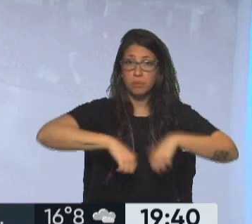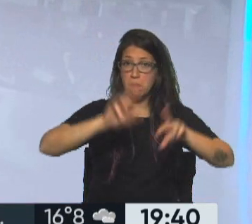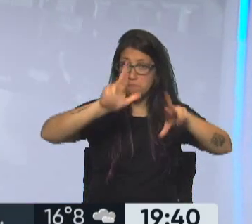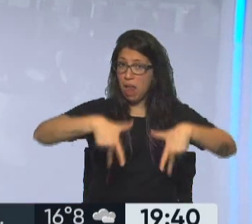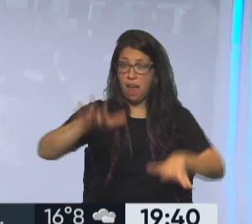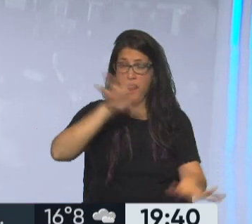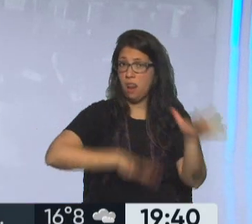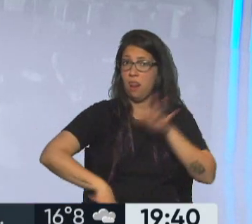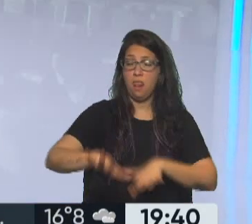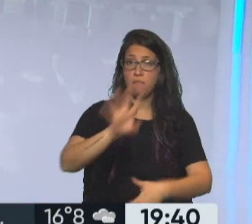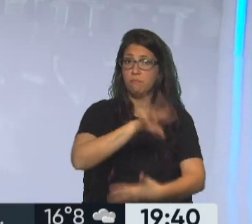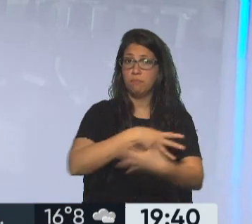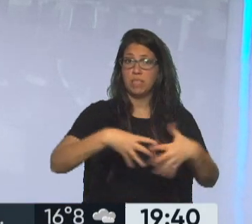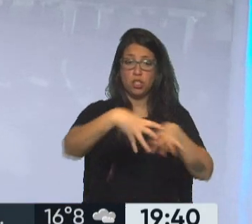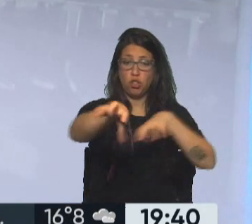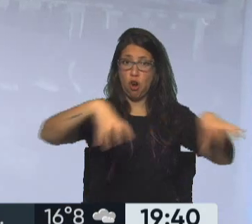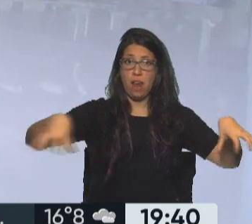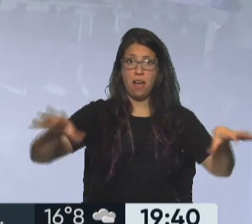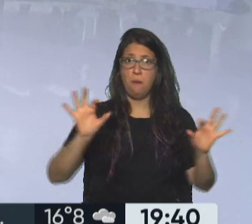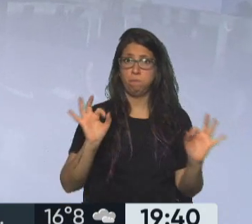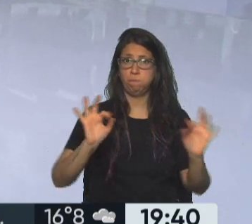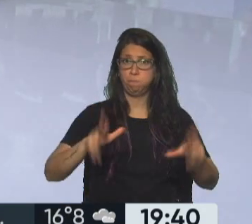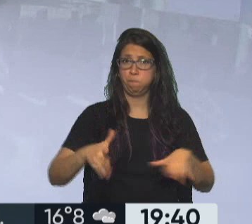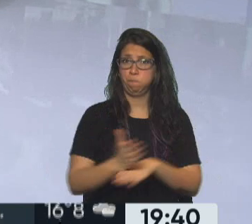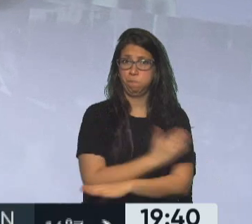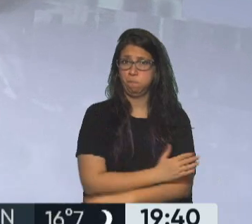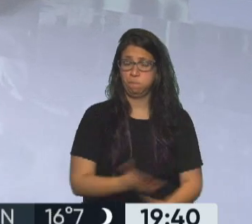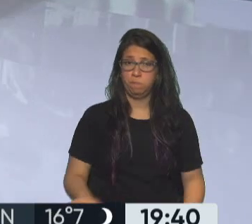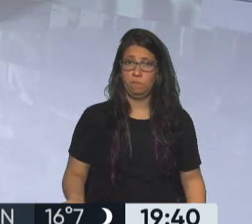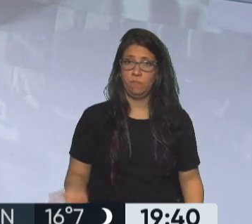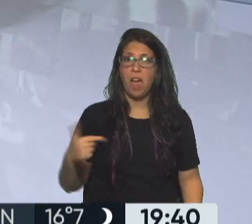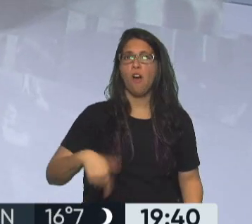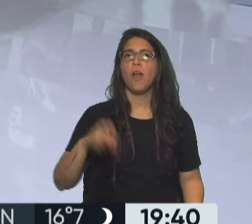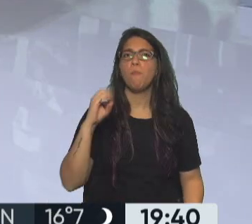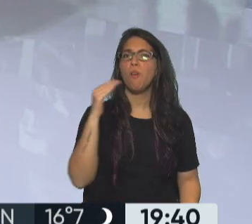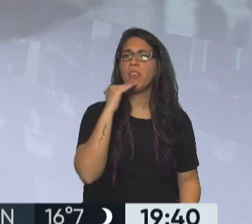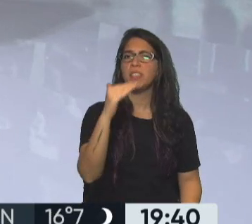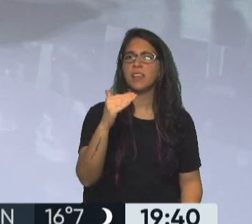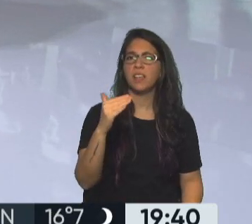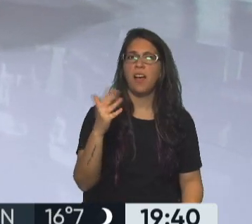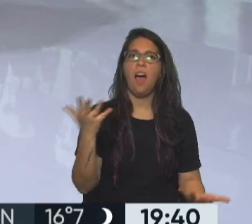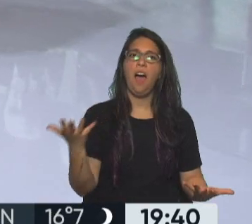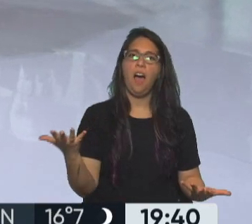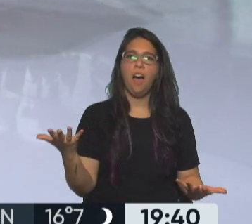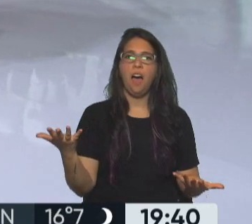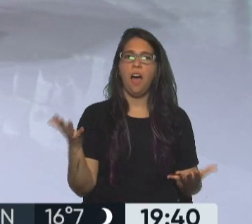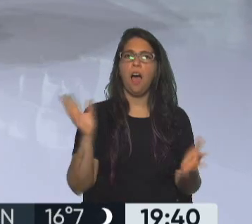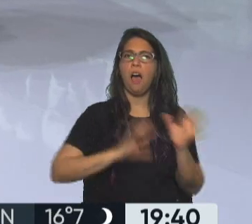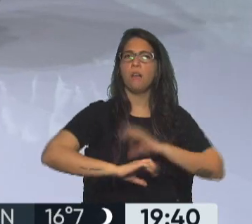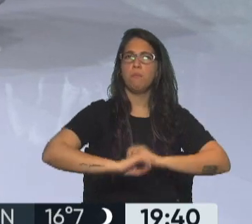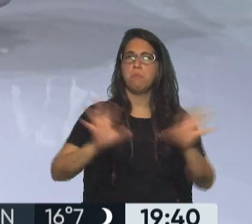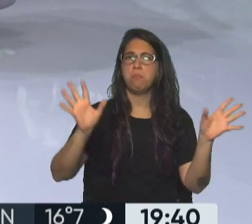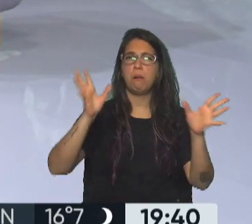y dividido en zonas. Por eso cuando ahora se pone un poco de moda decir, bueno, los excesos y las aberraciones, no, el